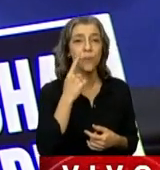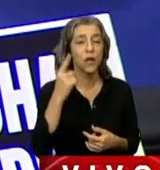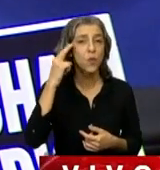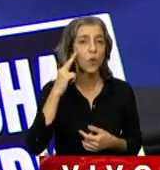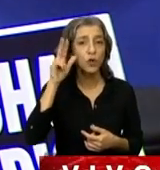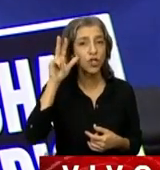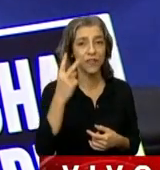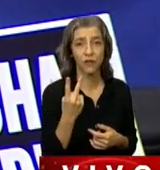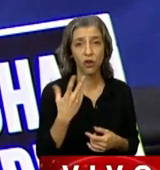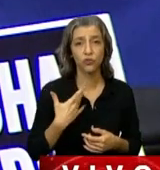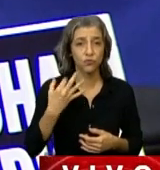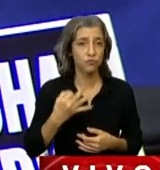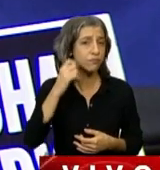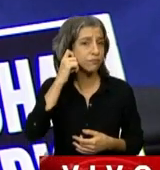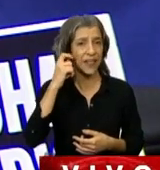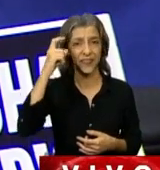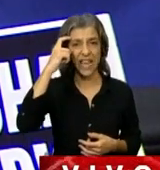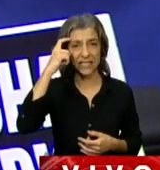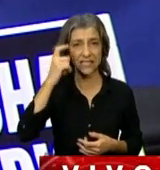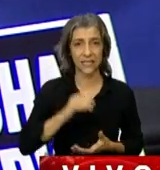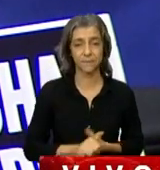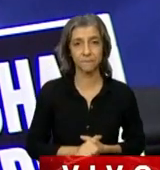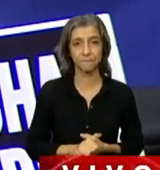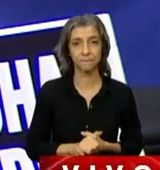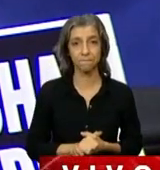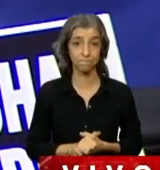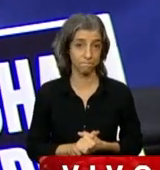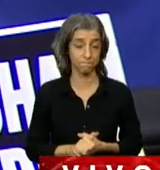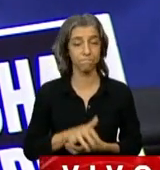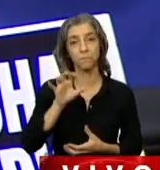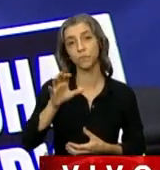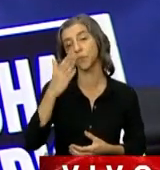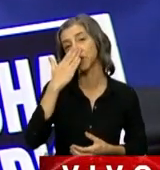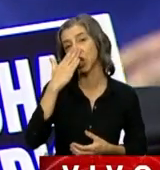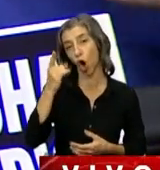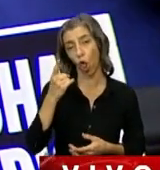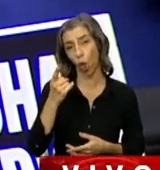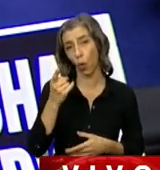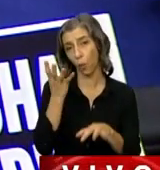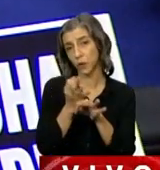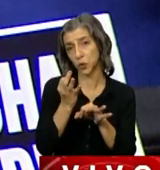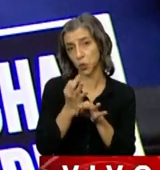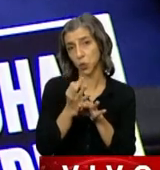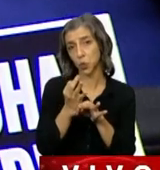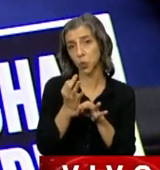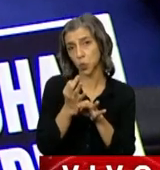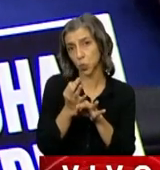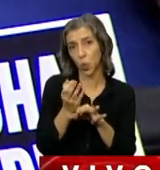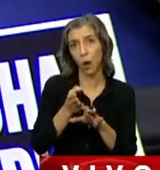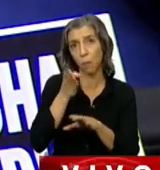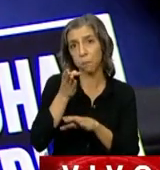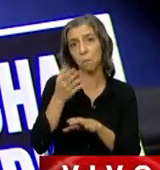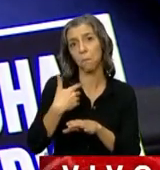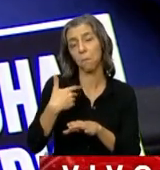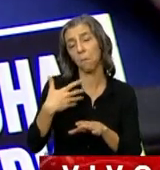Y, por supuesto, me llevaron, iba a la escuela en Córdoba, y me llevaron como parte de la delegación a